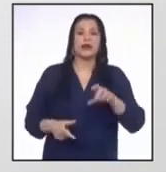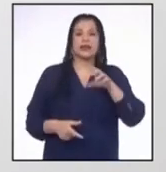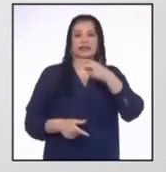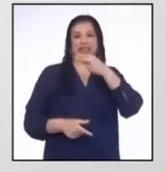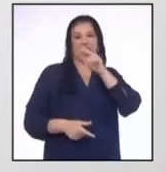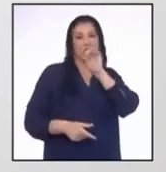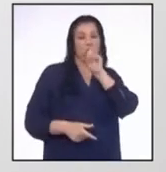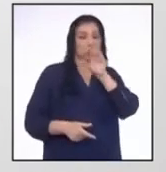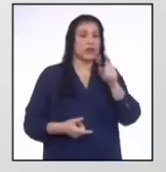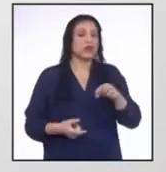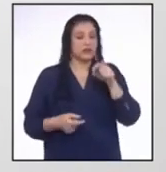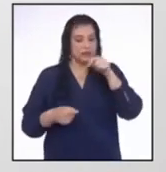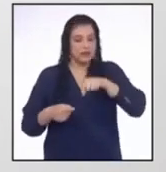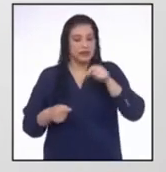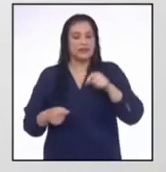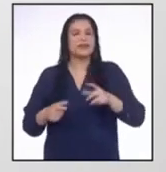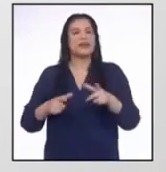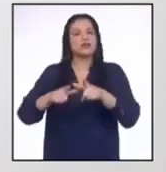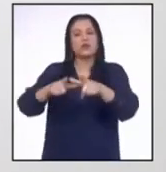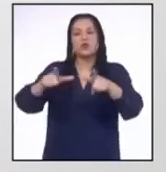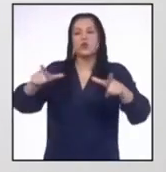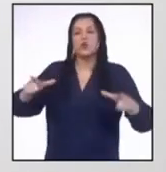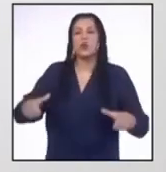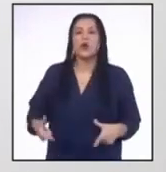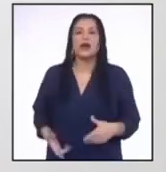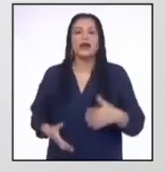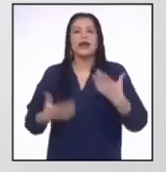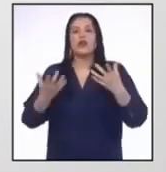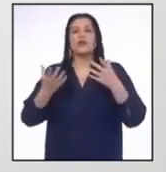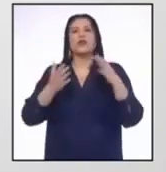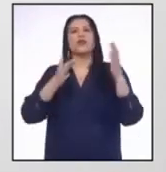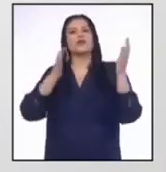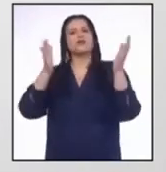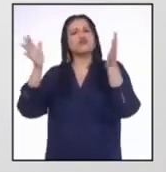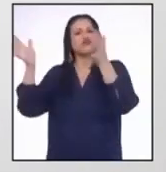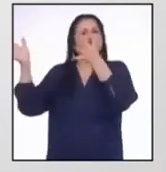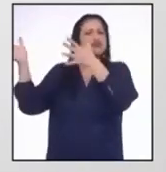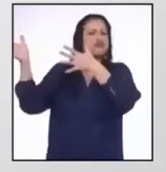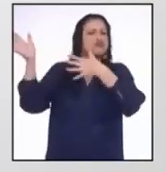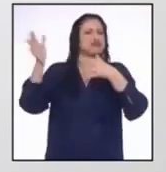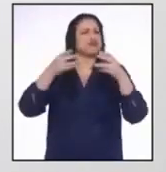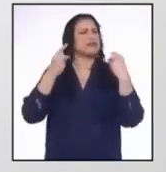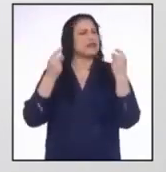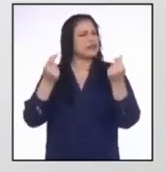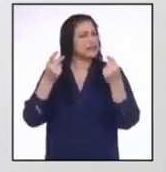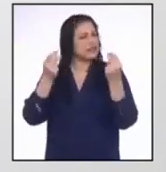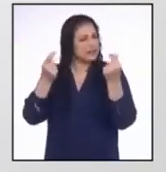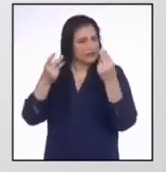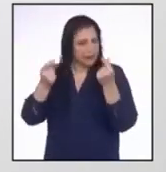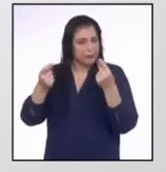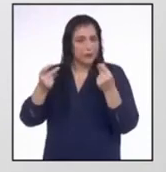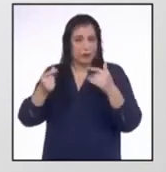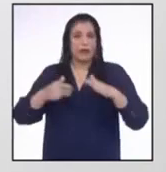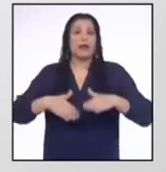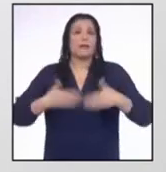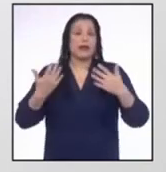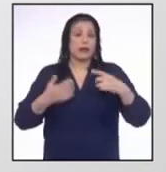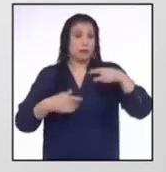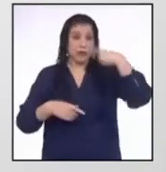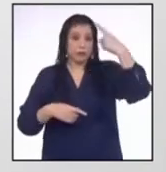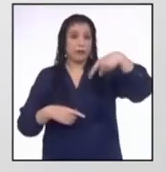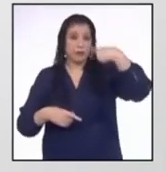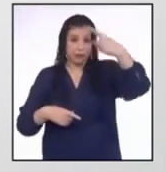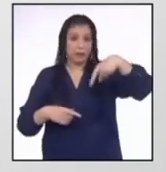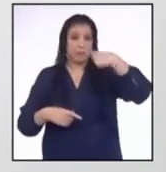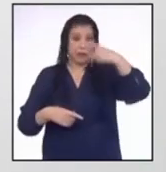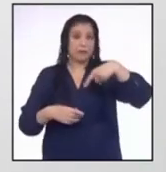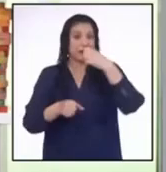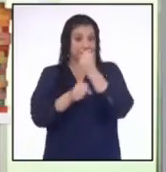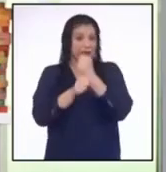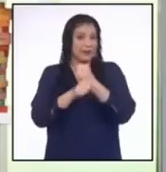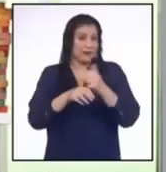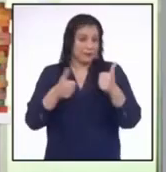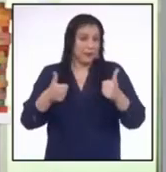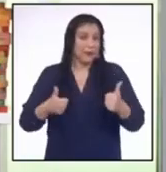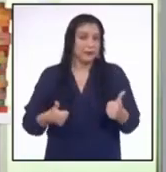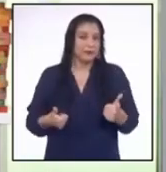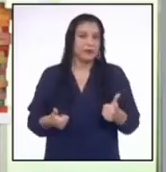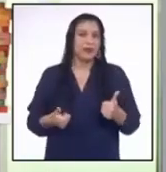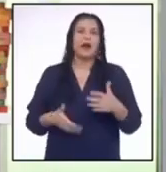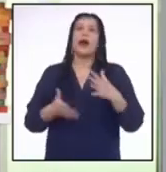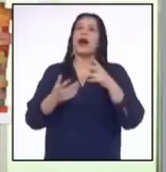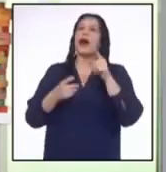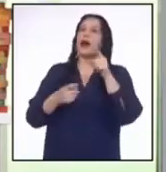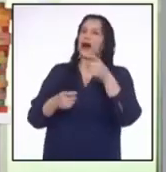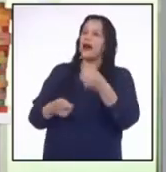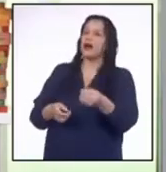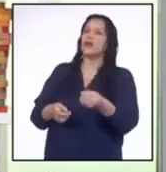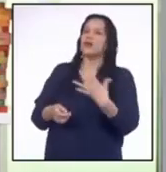que estar ubicados en zonas donde los vientos tengan una alta velocidad para que puedan funcionar correctamente. 4 metros